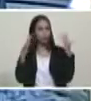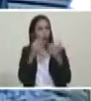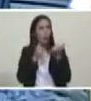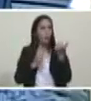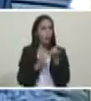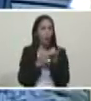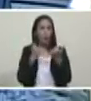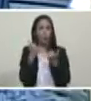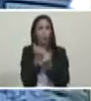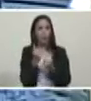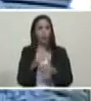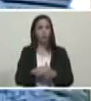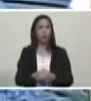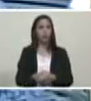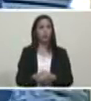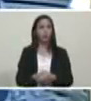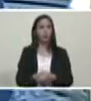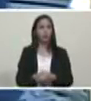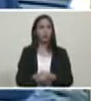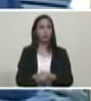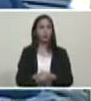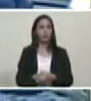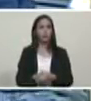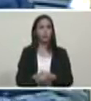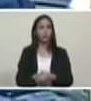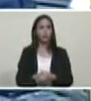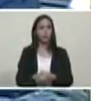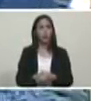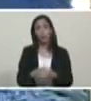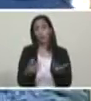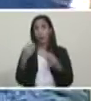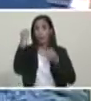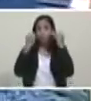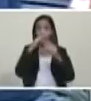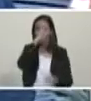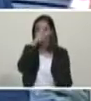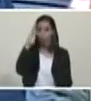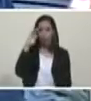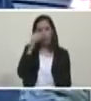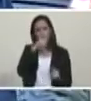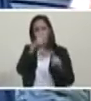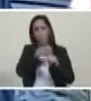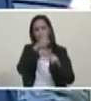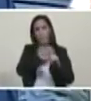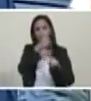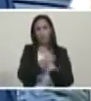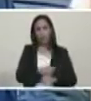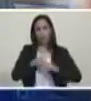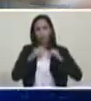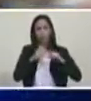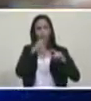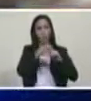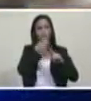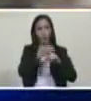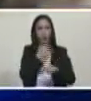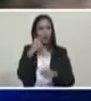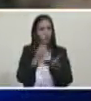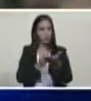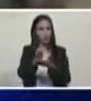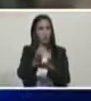con consigna. Y después vino el discurso de Diosdado Cabello, combativo, muy combativo, siempre.